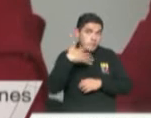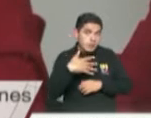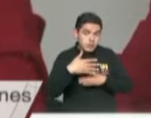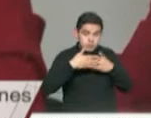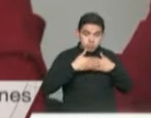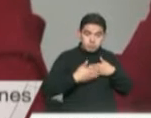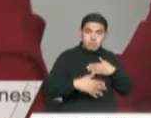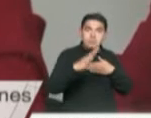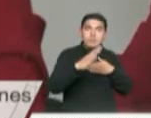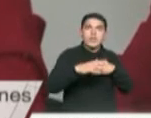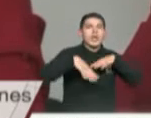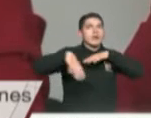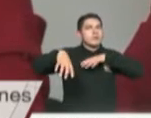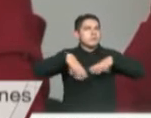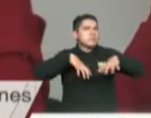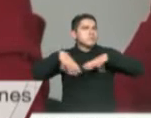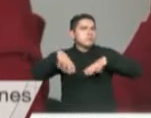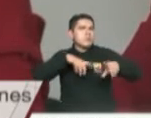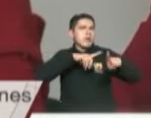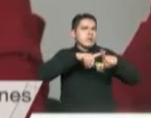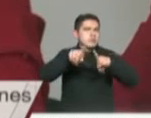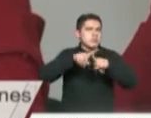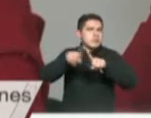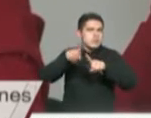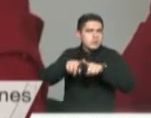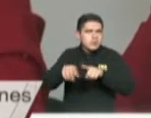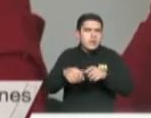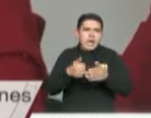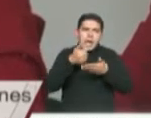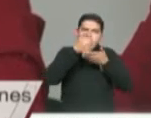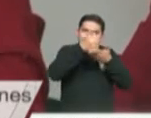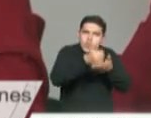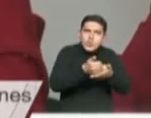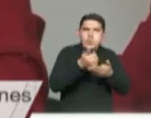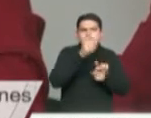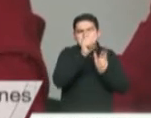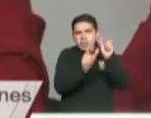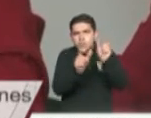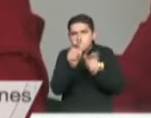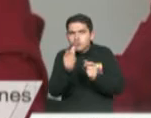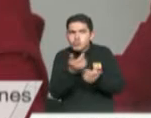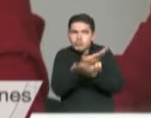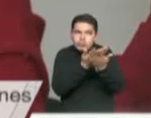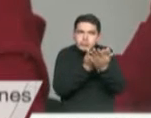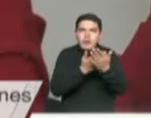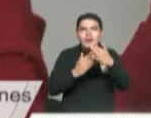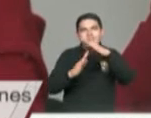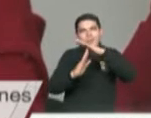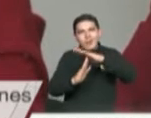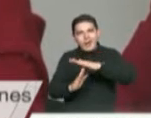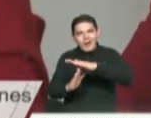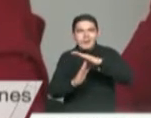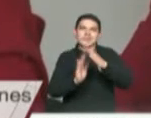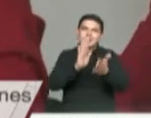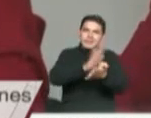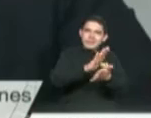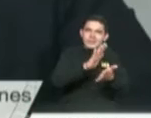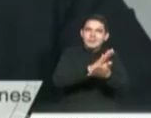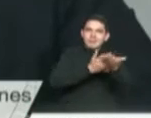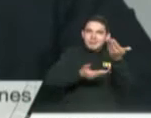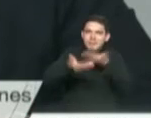otras acciones y dinámicas humanitarias para crear un ambiente favorable a la paz